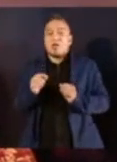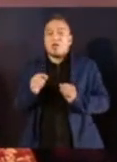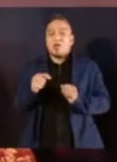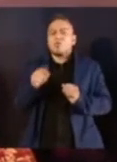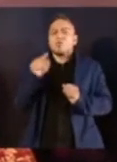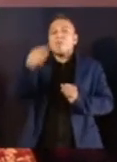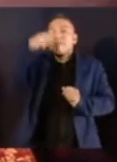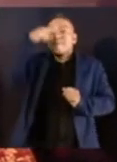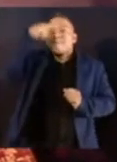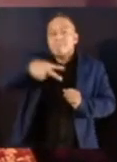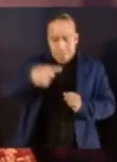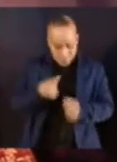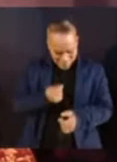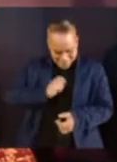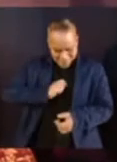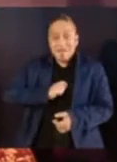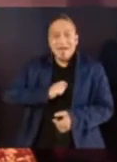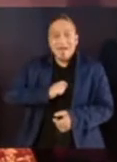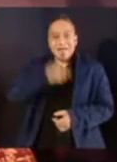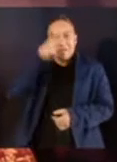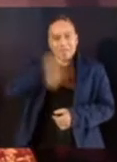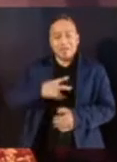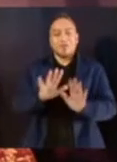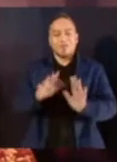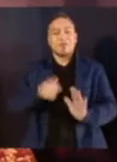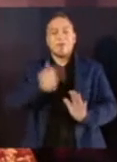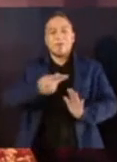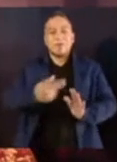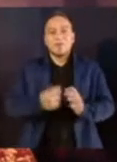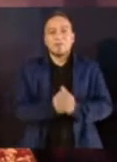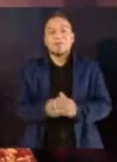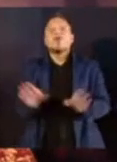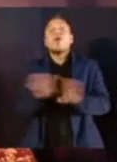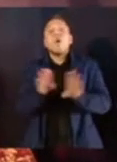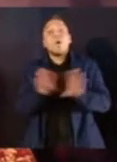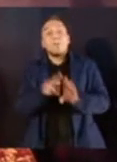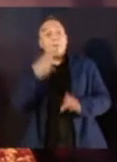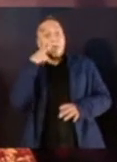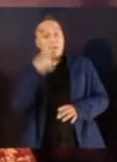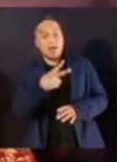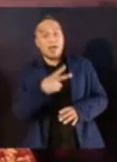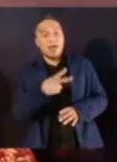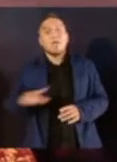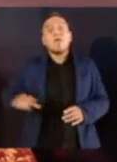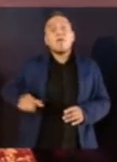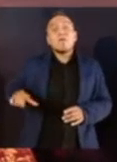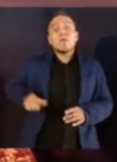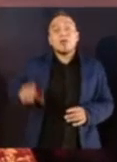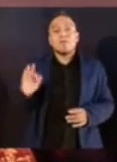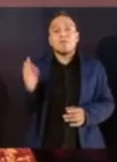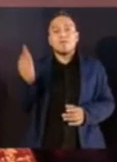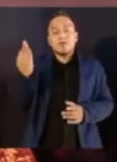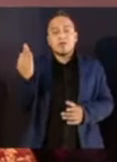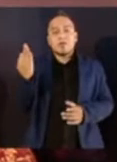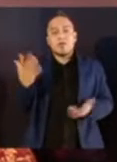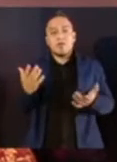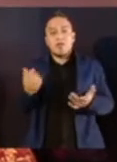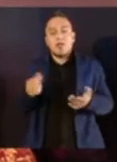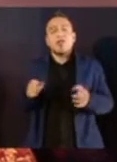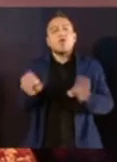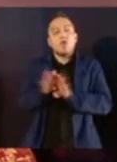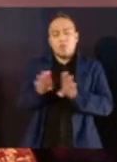desempeño de esta administración federal a 3 años de su